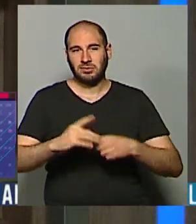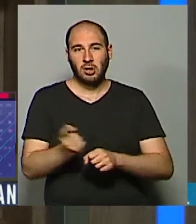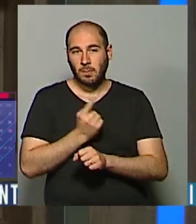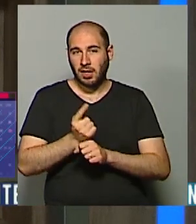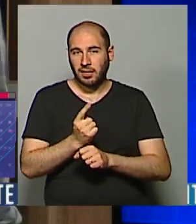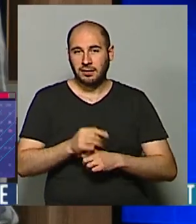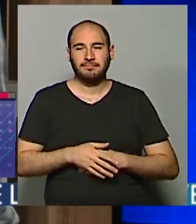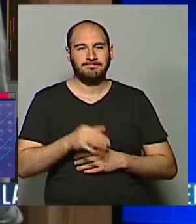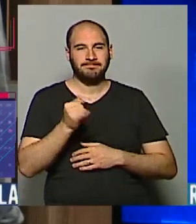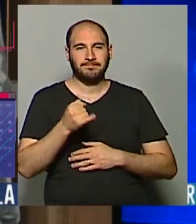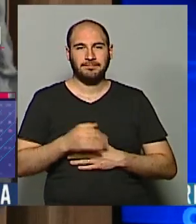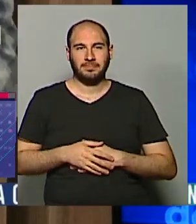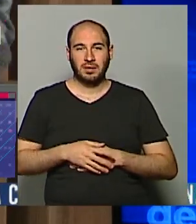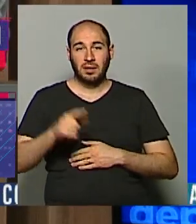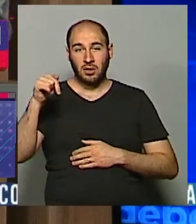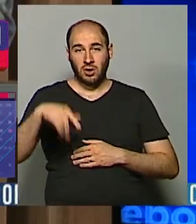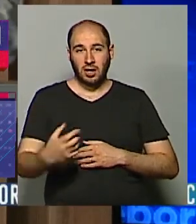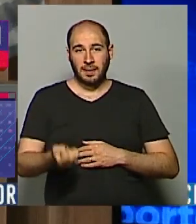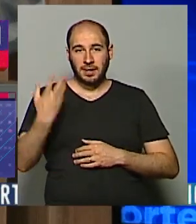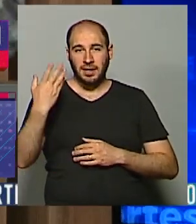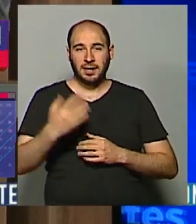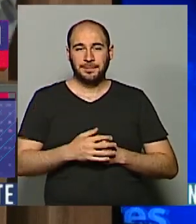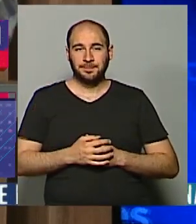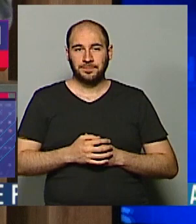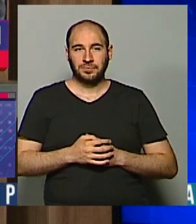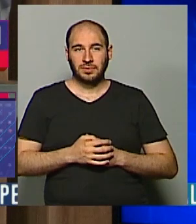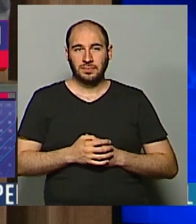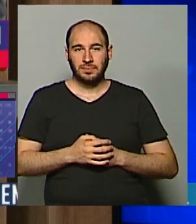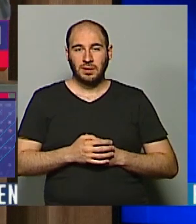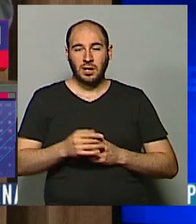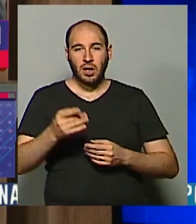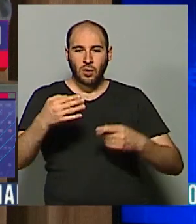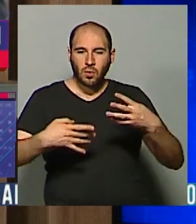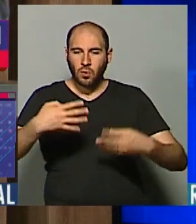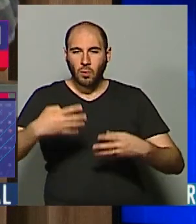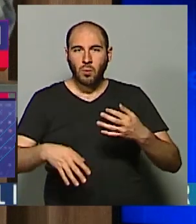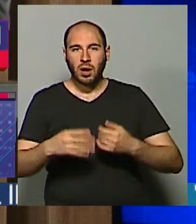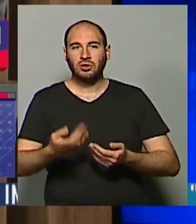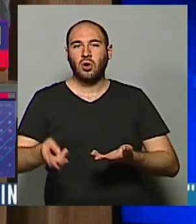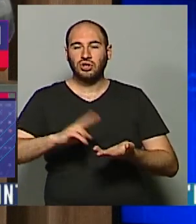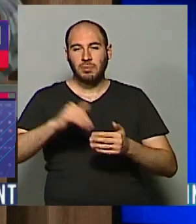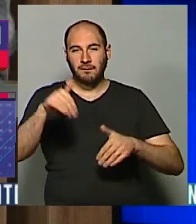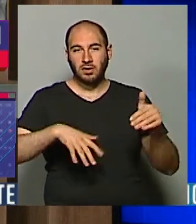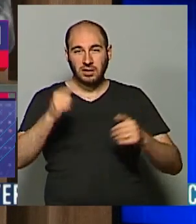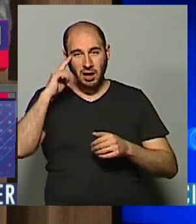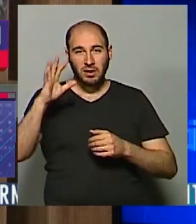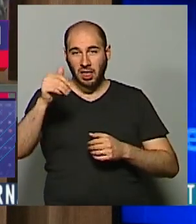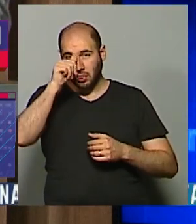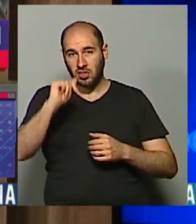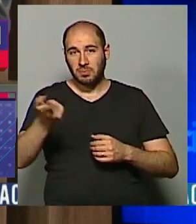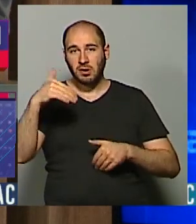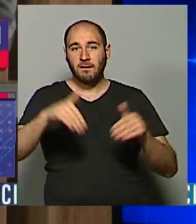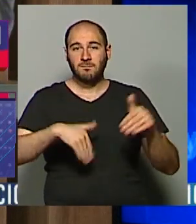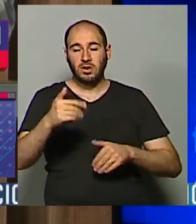así? Sí, hoy a la mañana estaban en el conteo, ¿no es cierto?, en el recuento de votos. Recordemos que el domingo se votó en